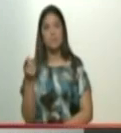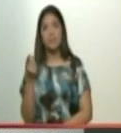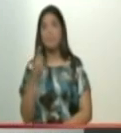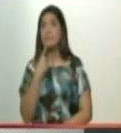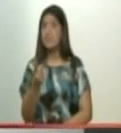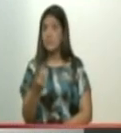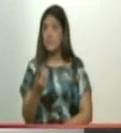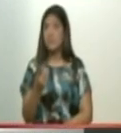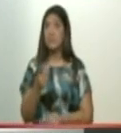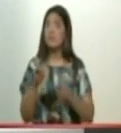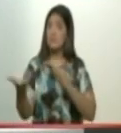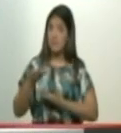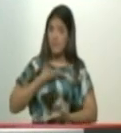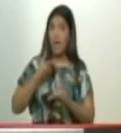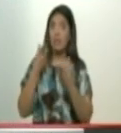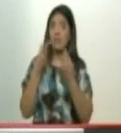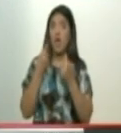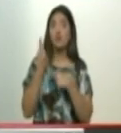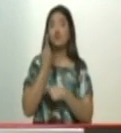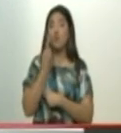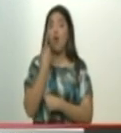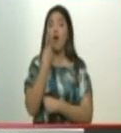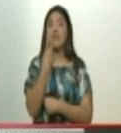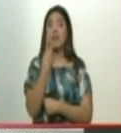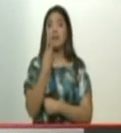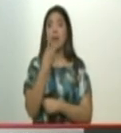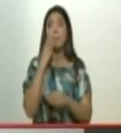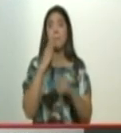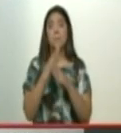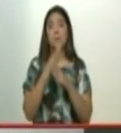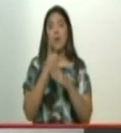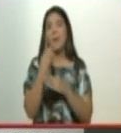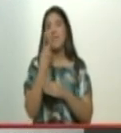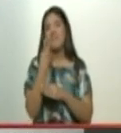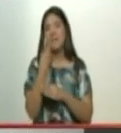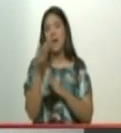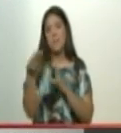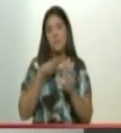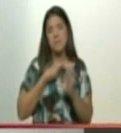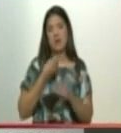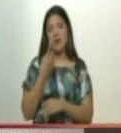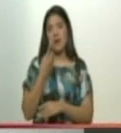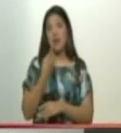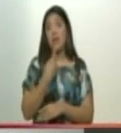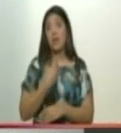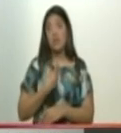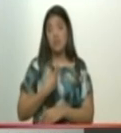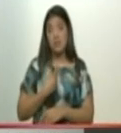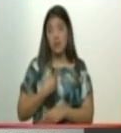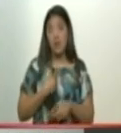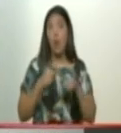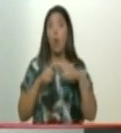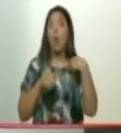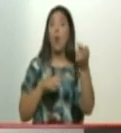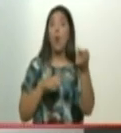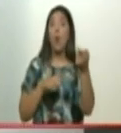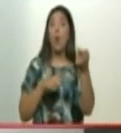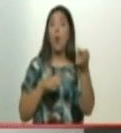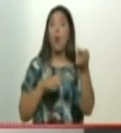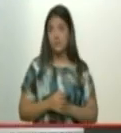indica que él había recibido el dinero y que solo quedaba una pequeña cantidad. Y seguidamente le manifestó que Carlos Eduardo Trejo